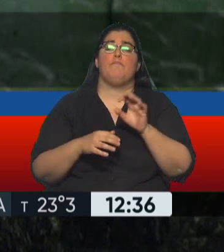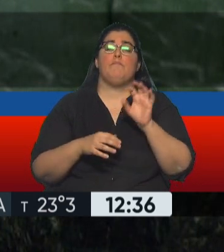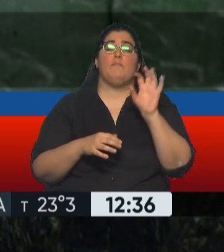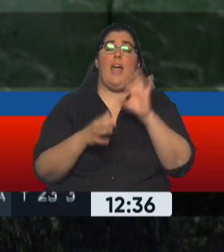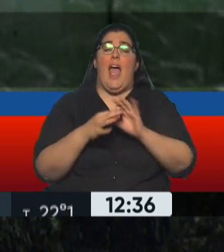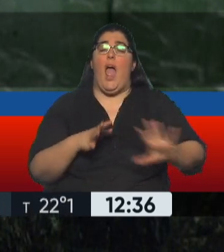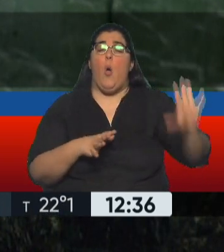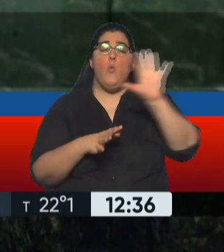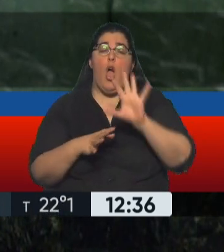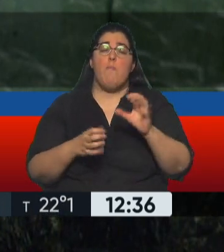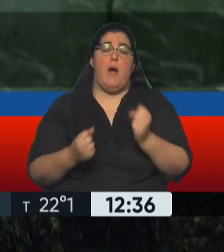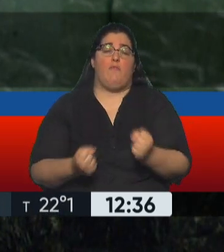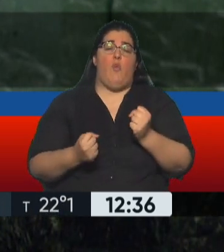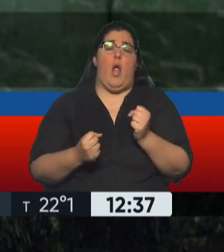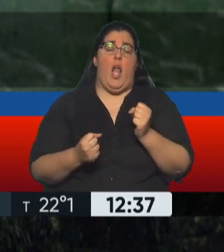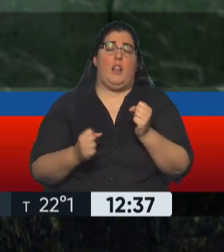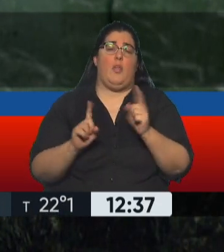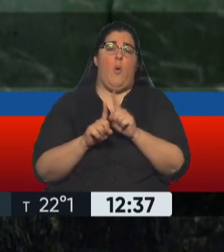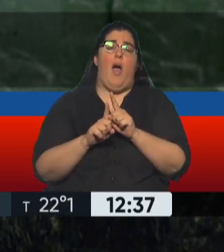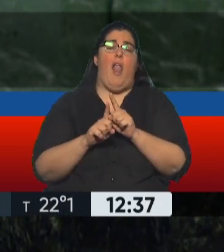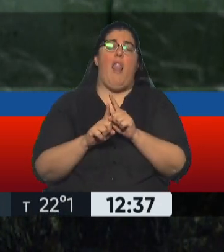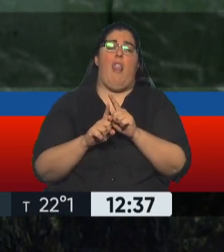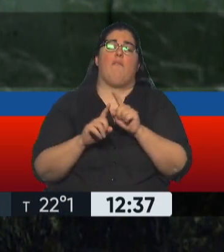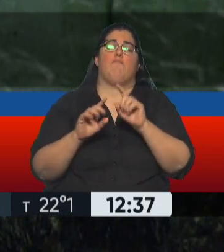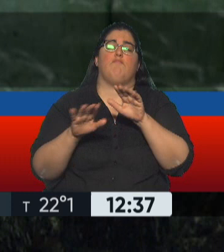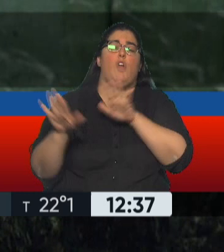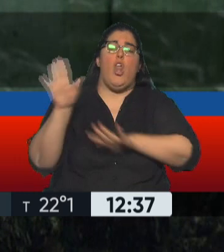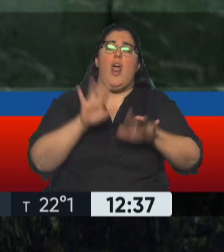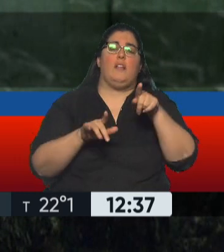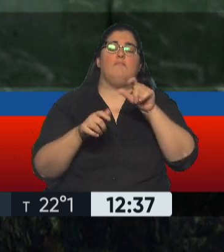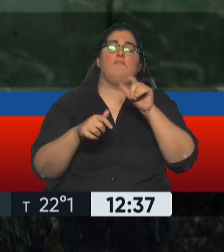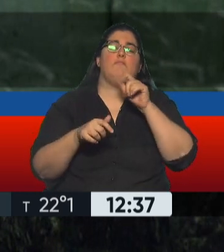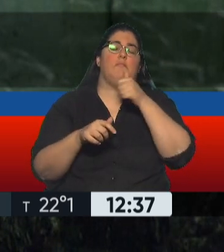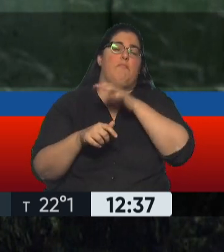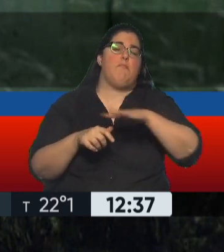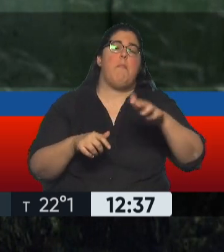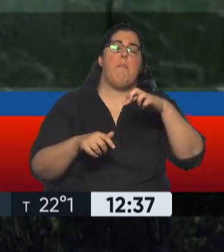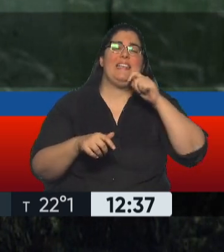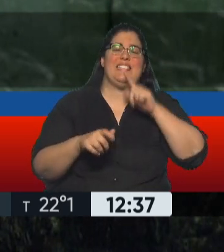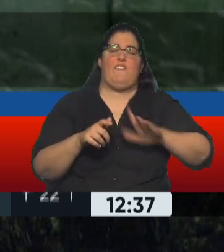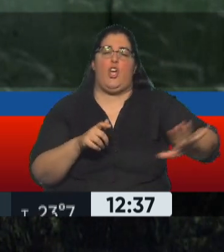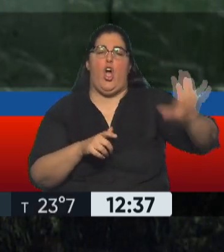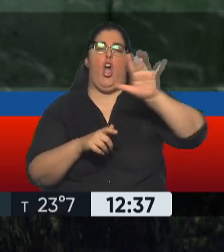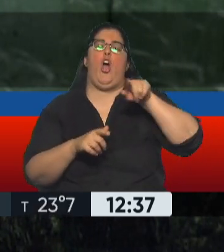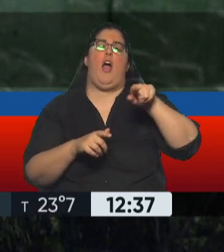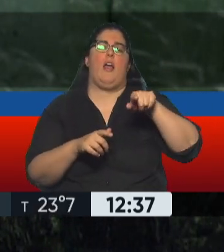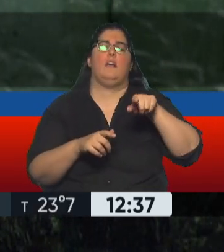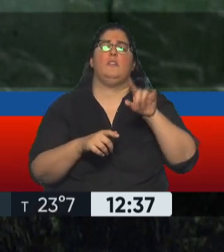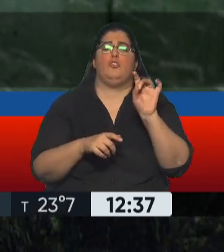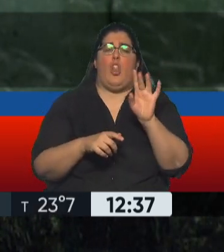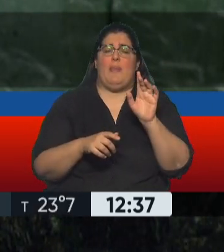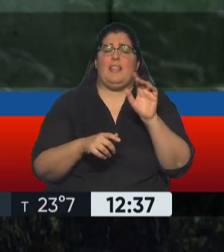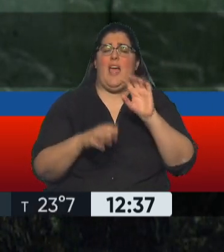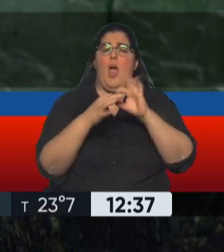auch ihren Teil zur internationalen Friedensordnung beizutragen. Nur ein starkes Europa kann